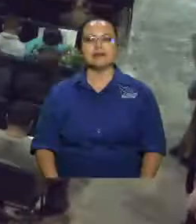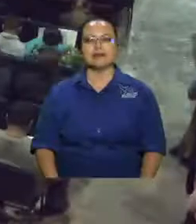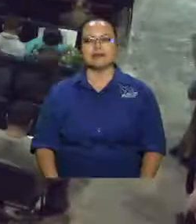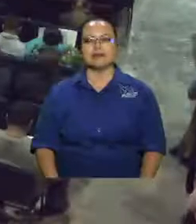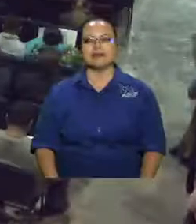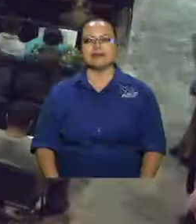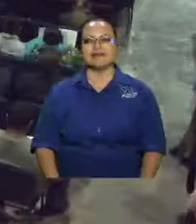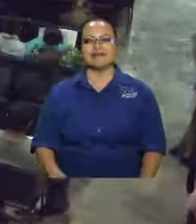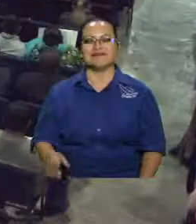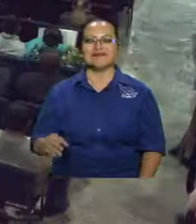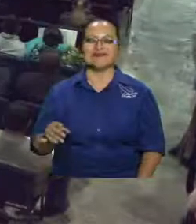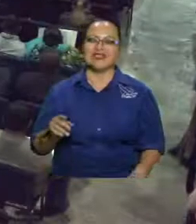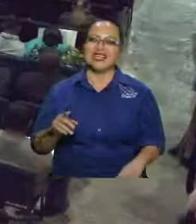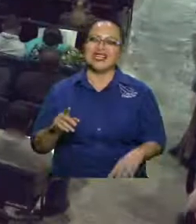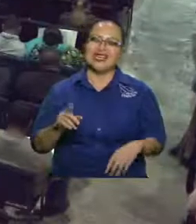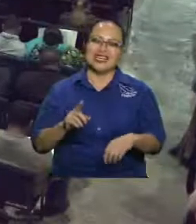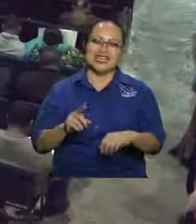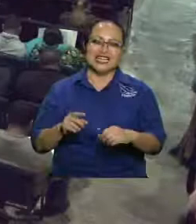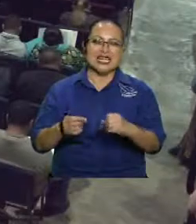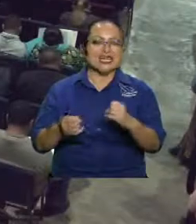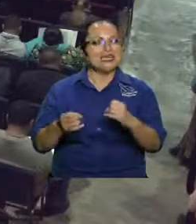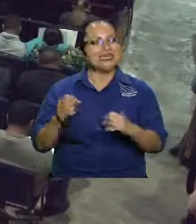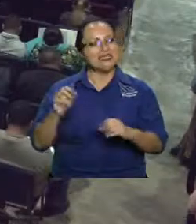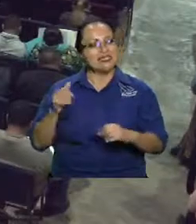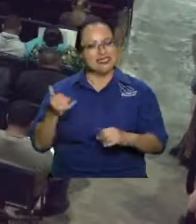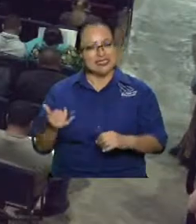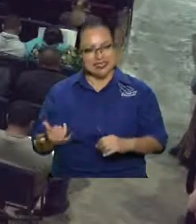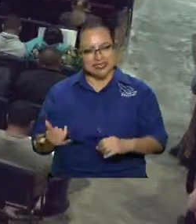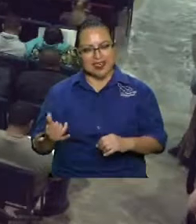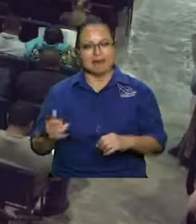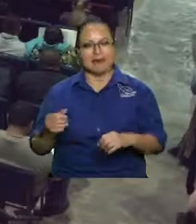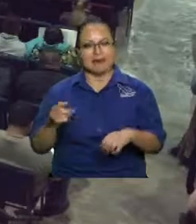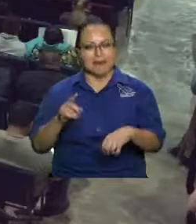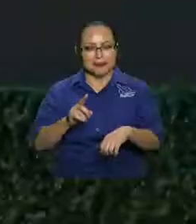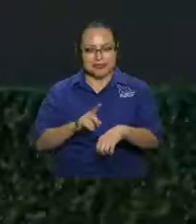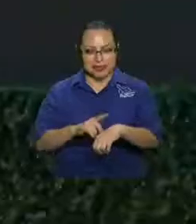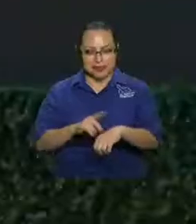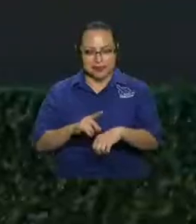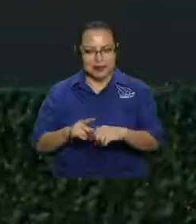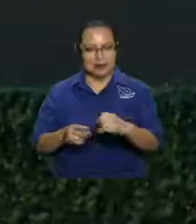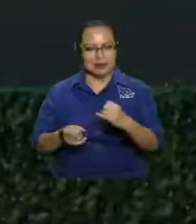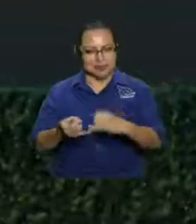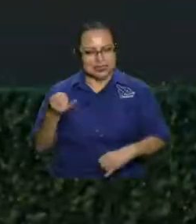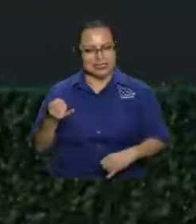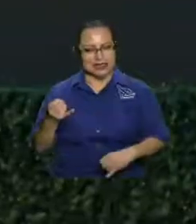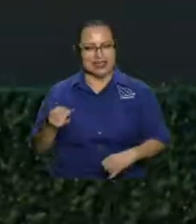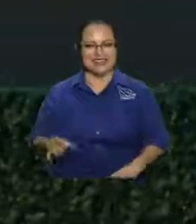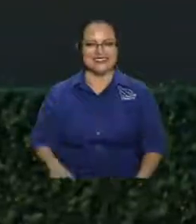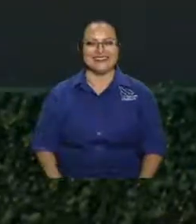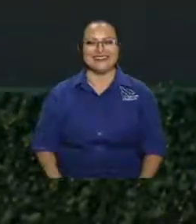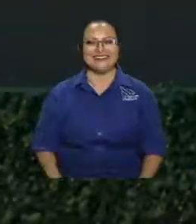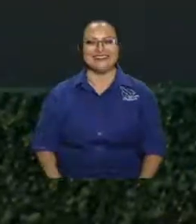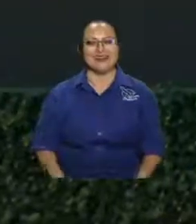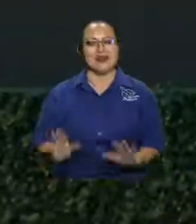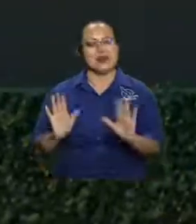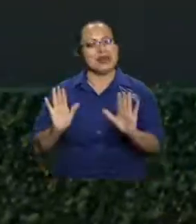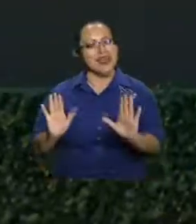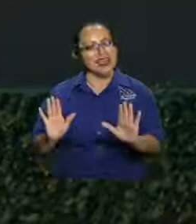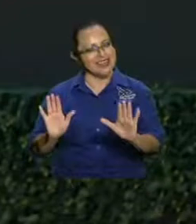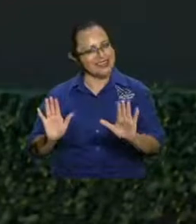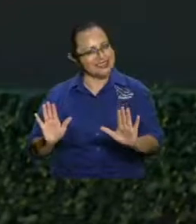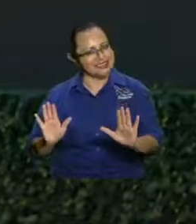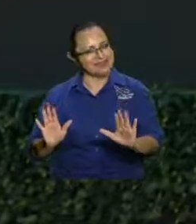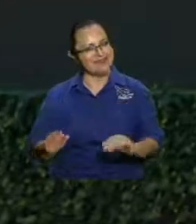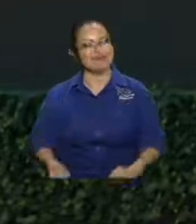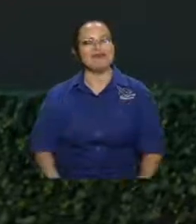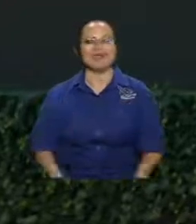oramos y nos vamos. ¿Le parece bien? No es tarde, son las 9:10. Generalmente terminamos a las 9:20. Así que no se me ponga así todo